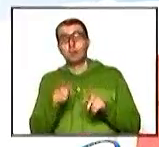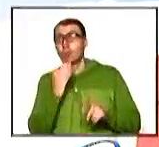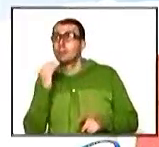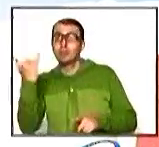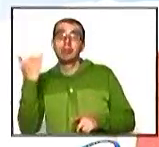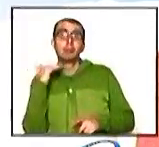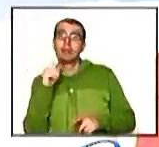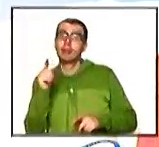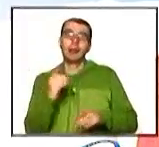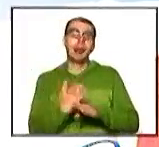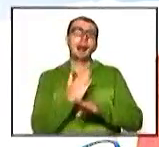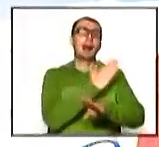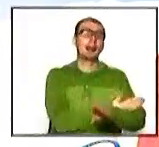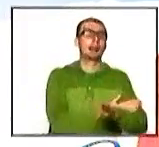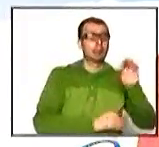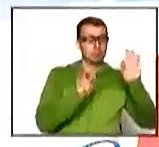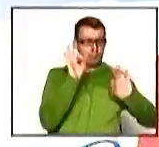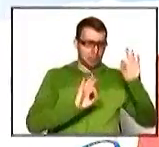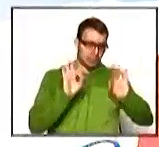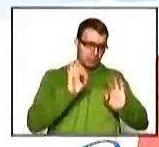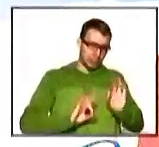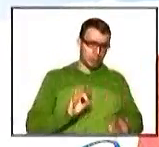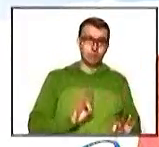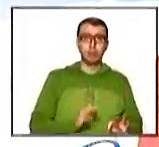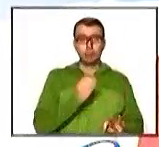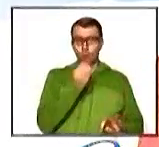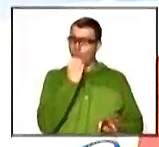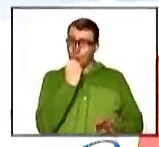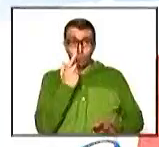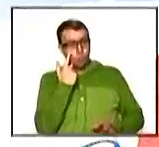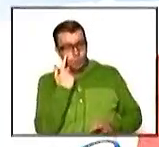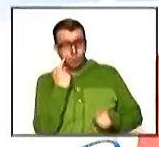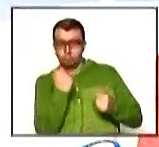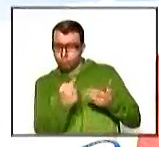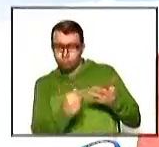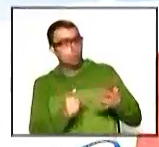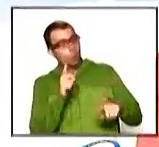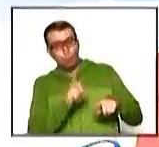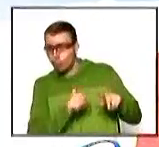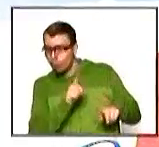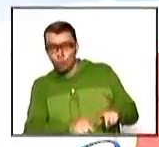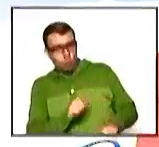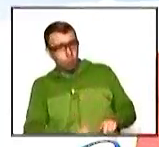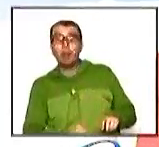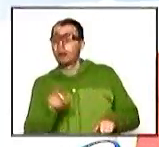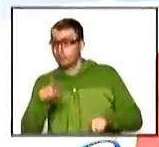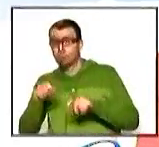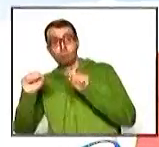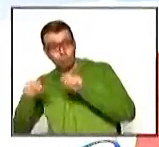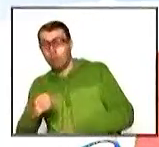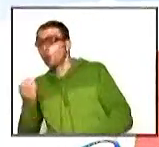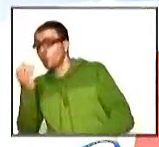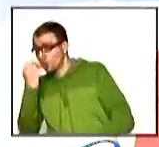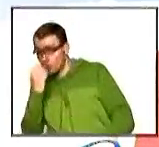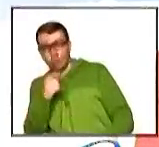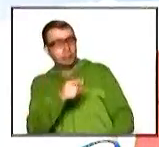cirugía, se le hace una dieta, un ayuno, una desintoxicación, se le suspenden los alimentos